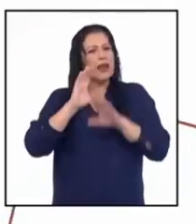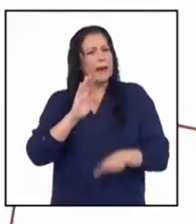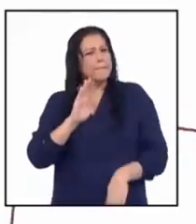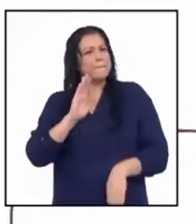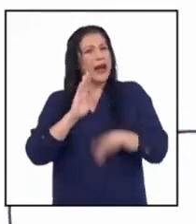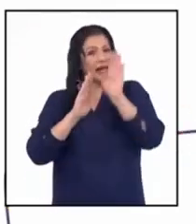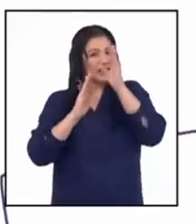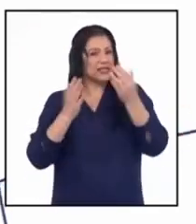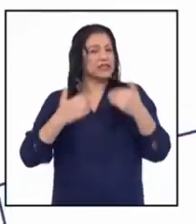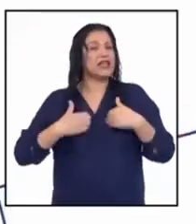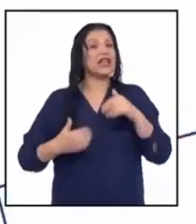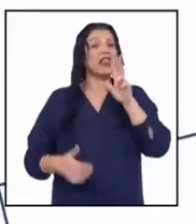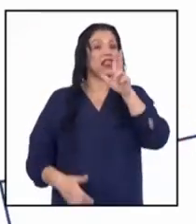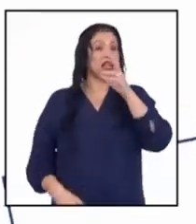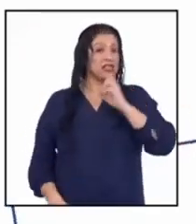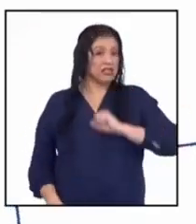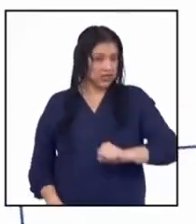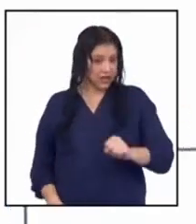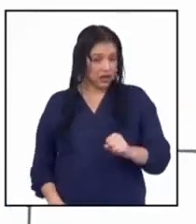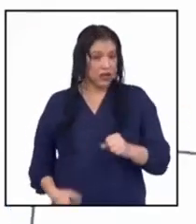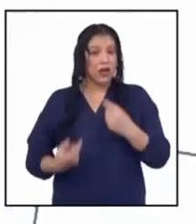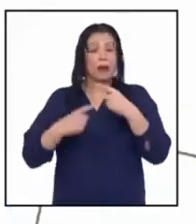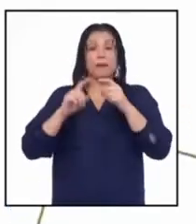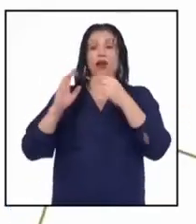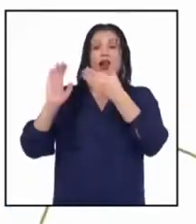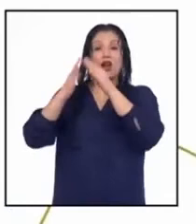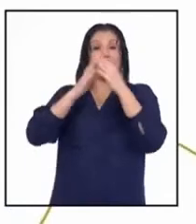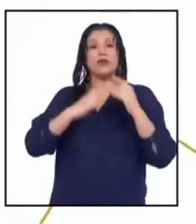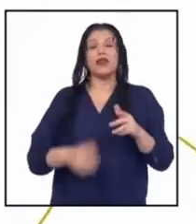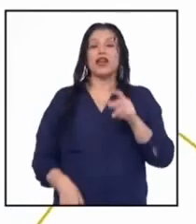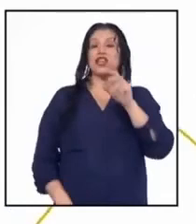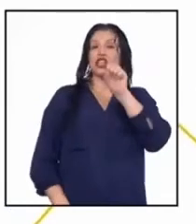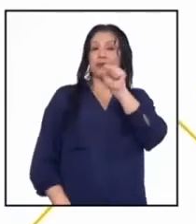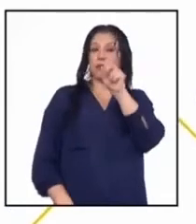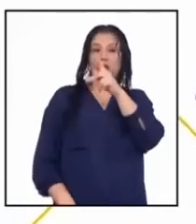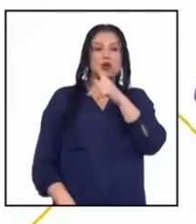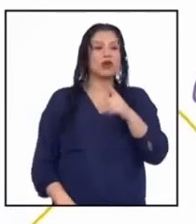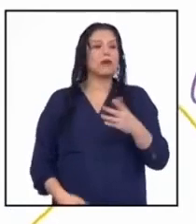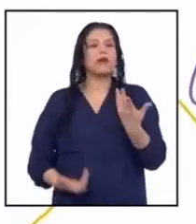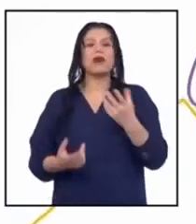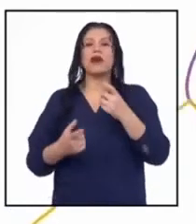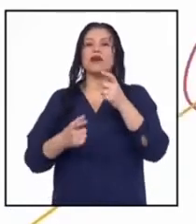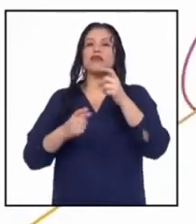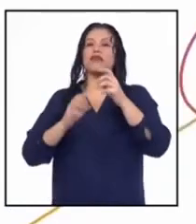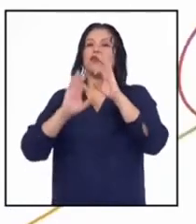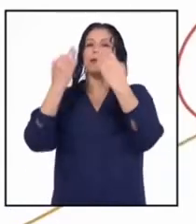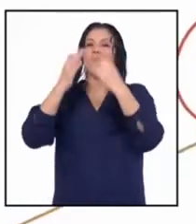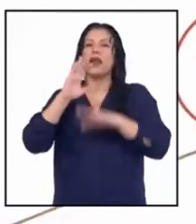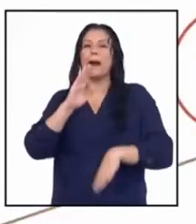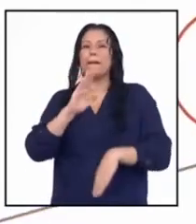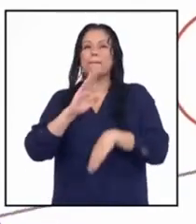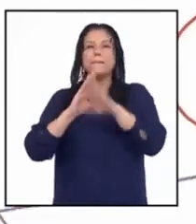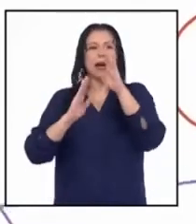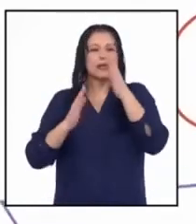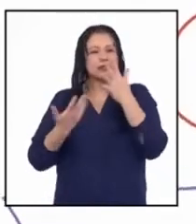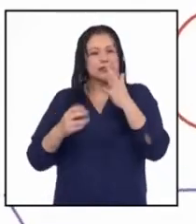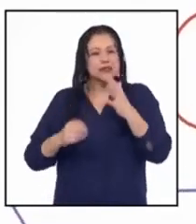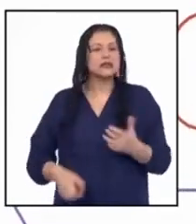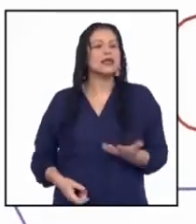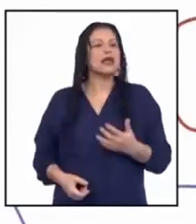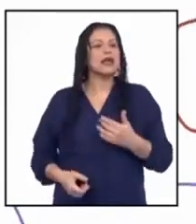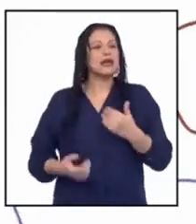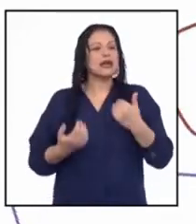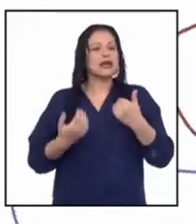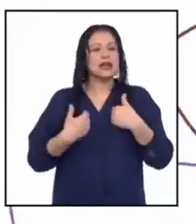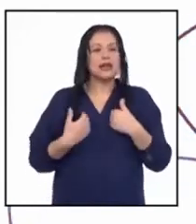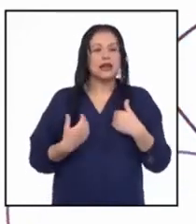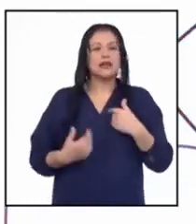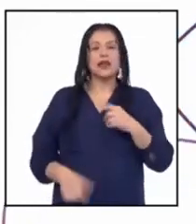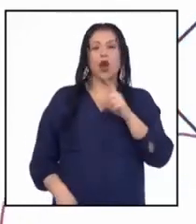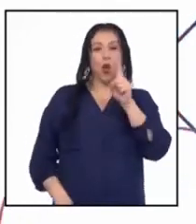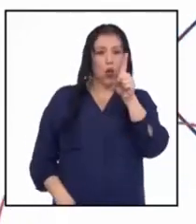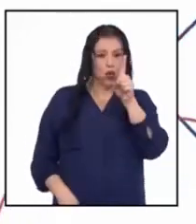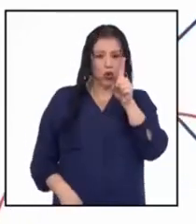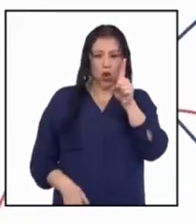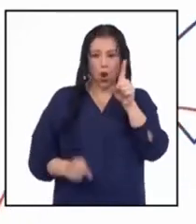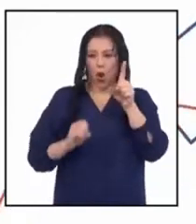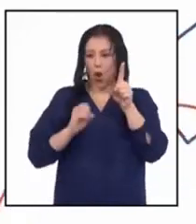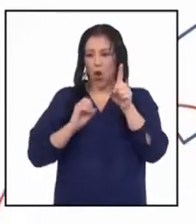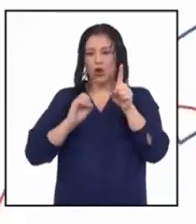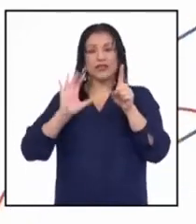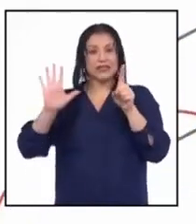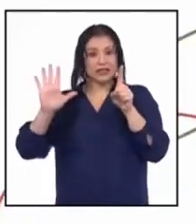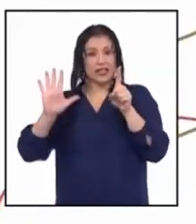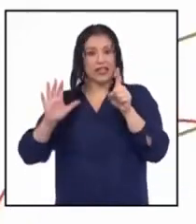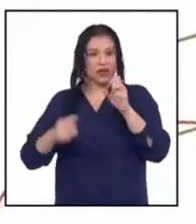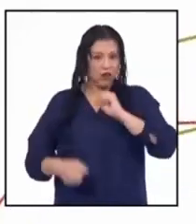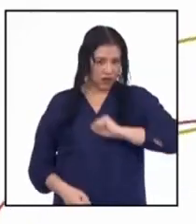3 hijos, mientras que en la comunidad Shipibo-Conibo el mayor número de familias se inclina hacia los datos extremos, de 1 y